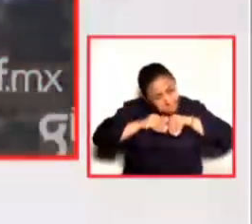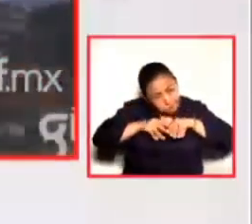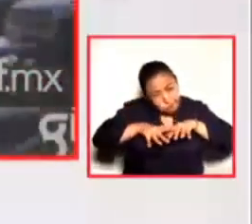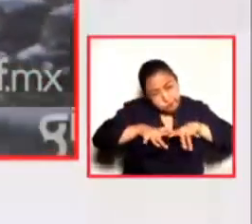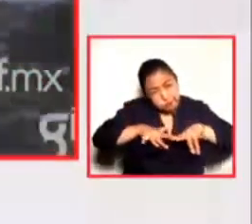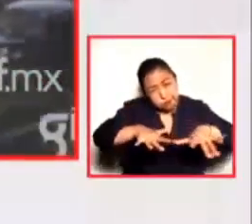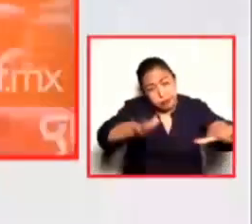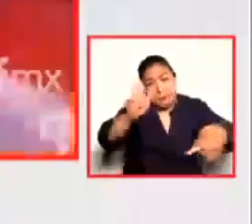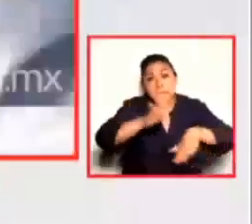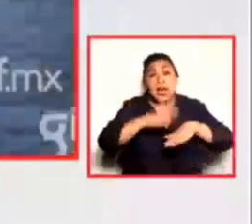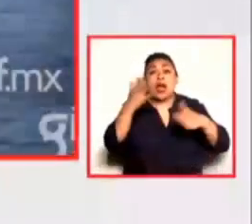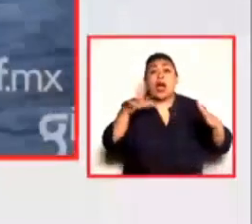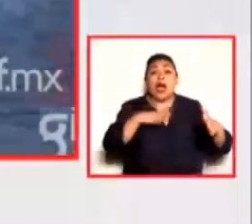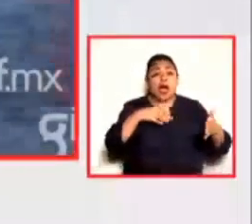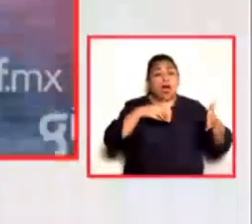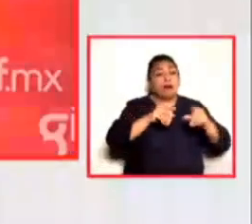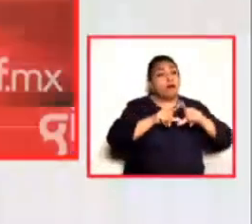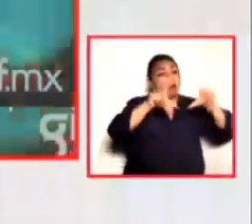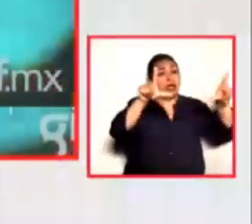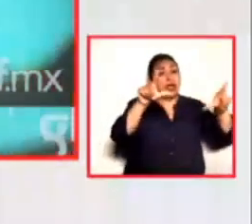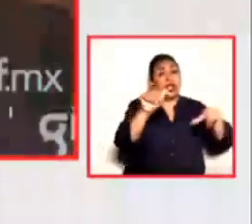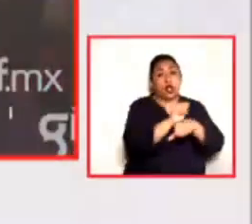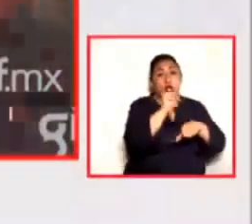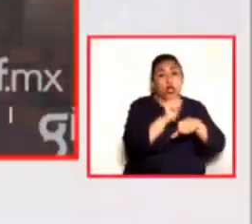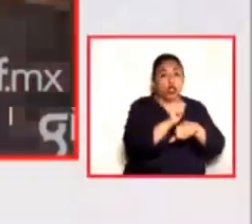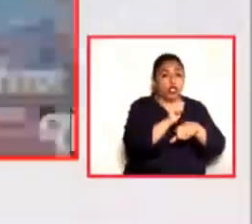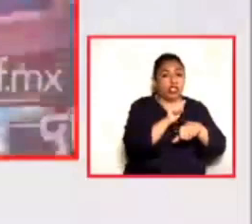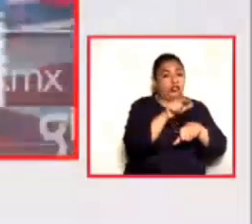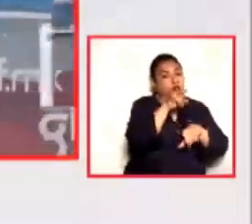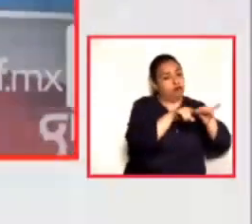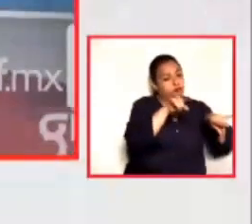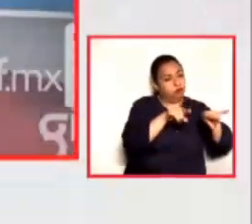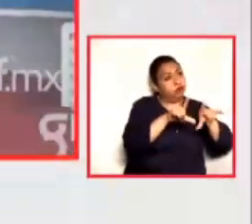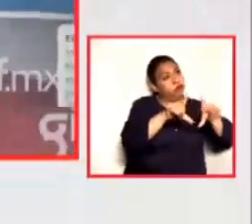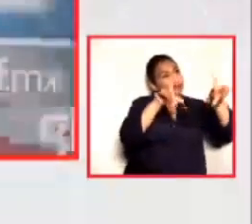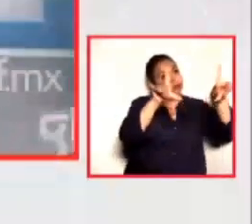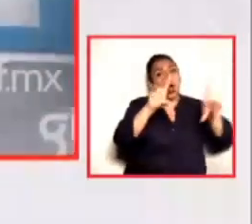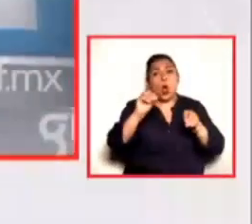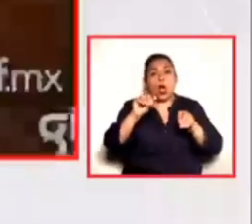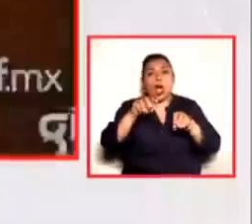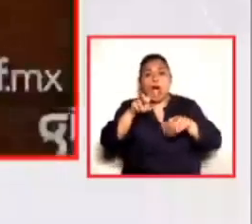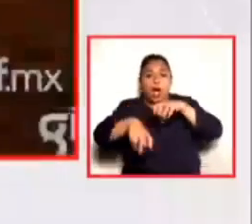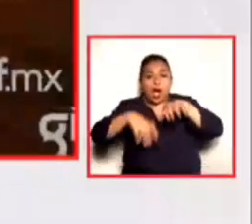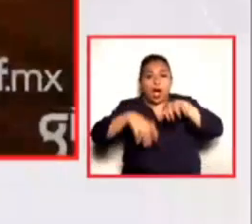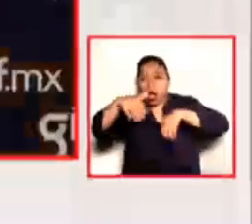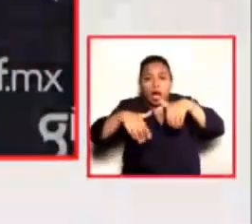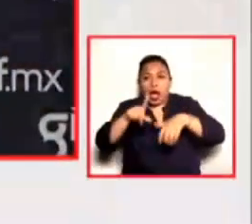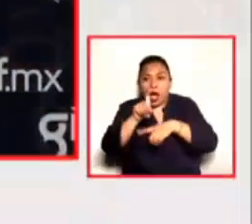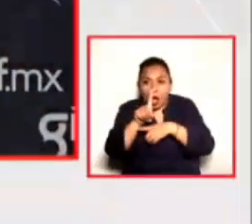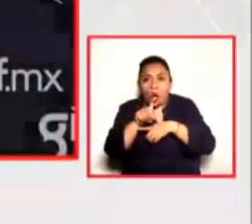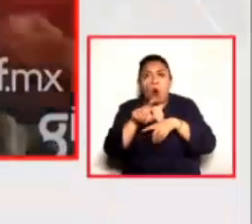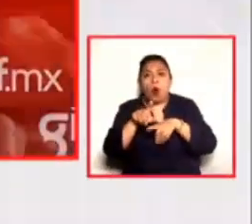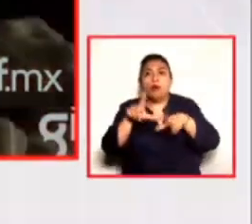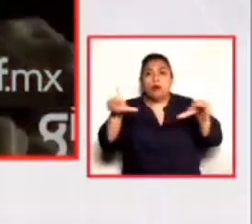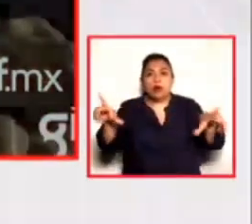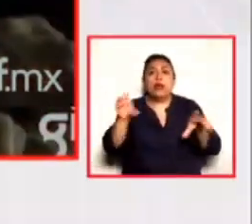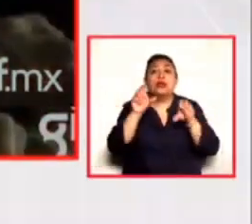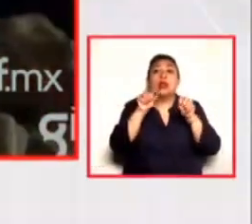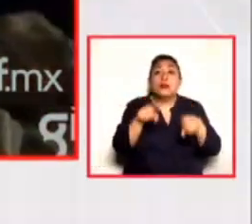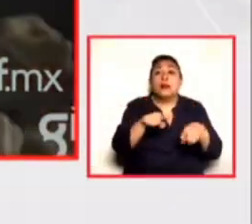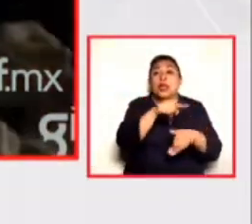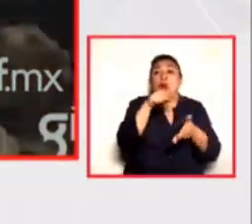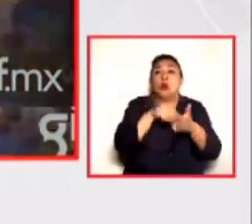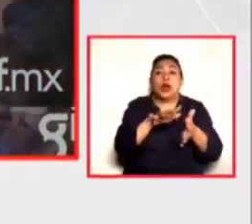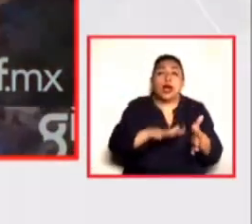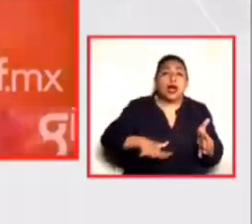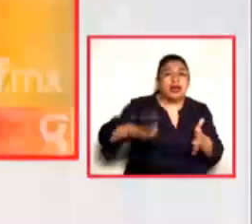en autocinemas y un aquacinema, pasando por las plataformas de streaming hasta un campus virtual. GIF 2020